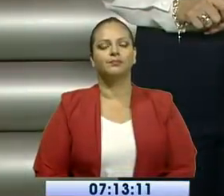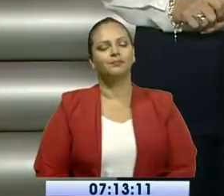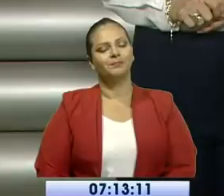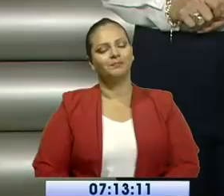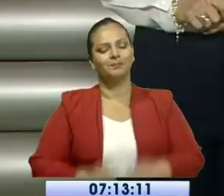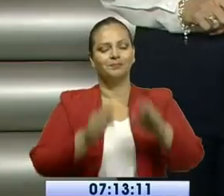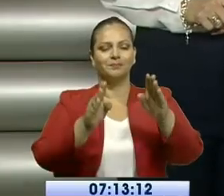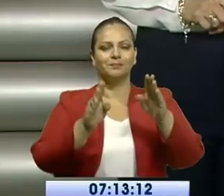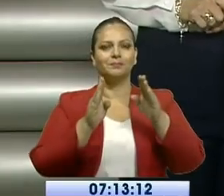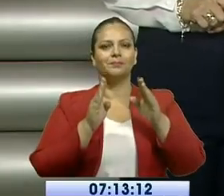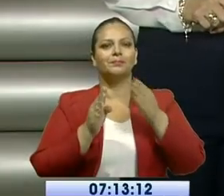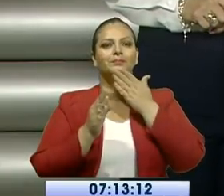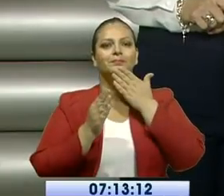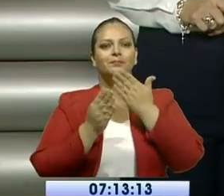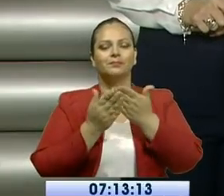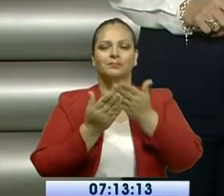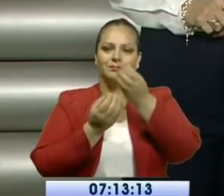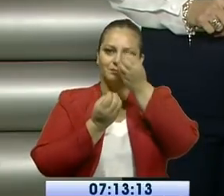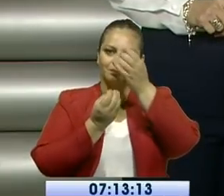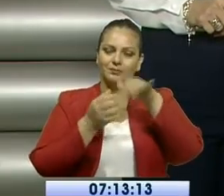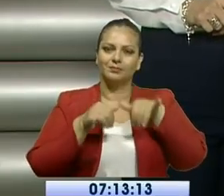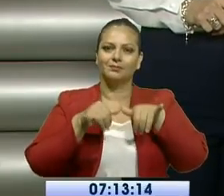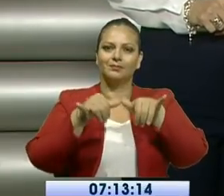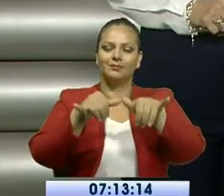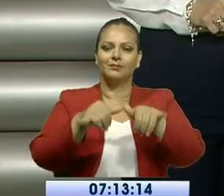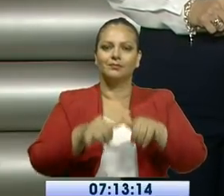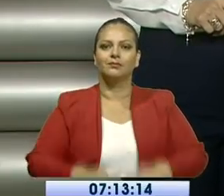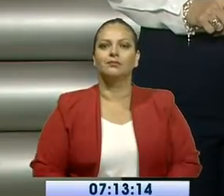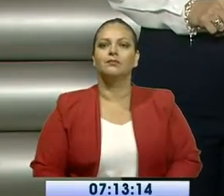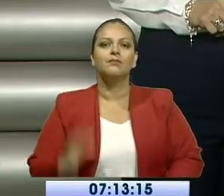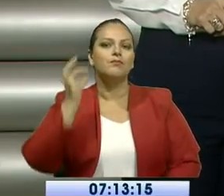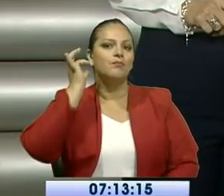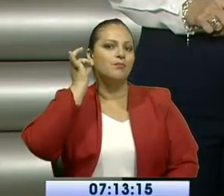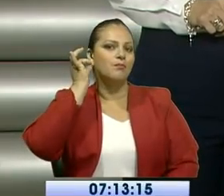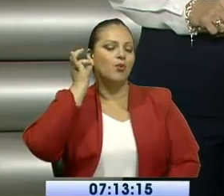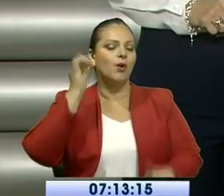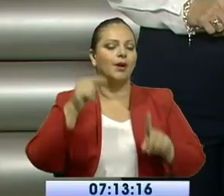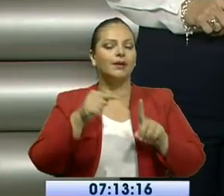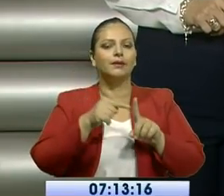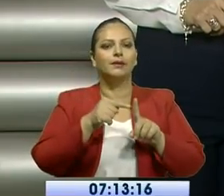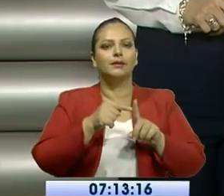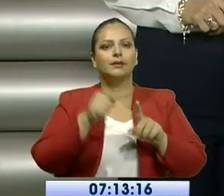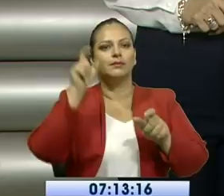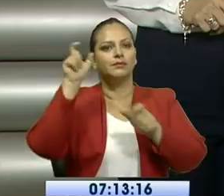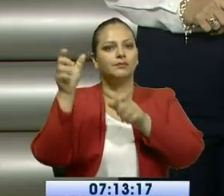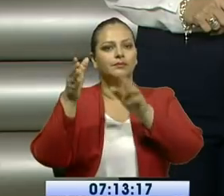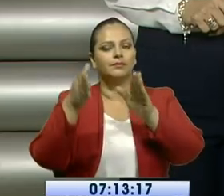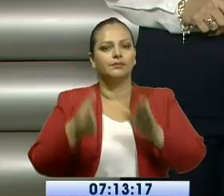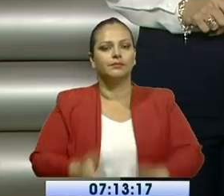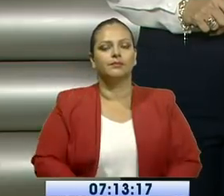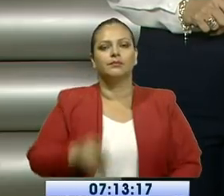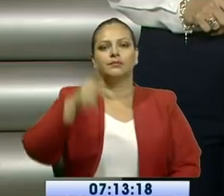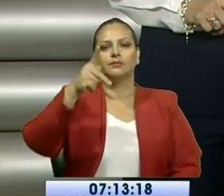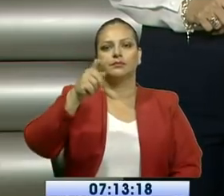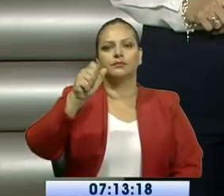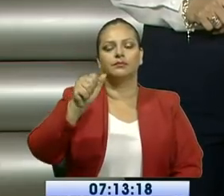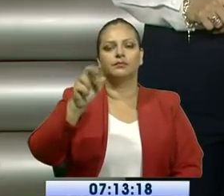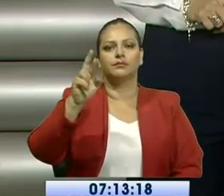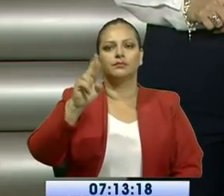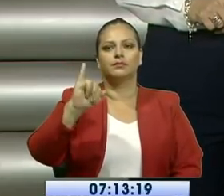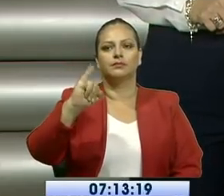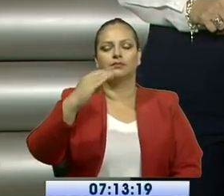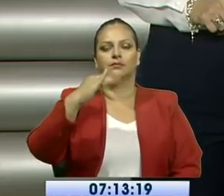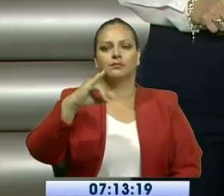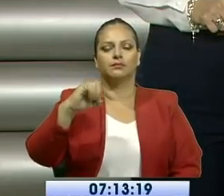Gracias por acompañarnos. Continuamos informando. La ministra fiscal del Guayas, Patricia Morejón, y los representantes de los trabajadores de la